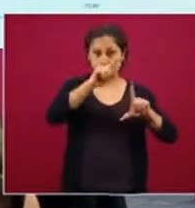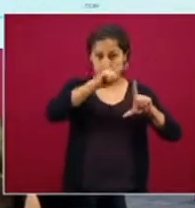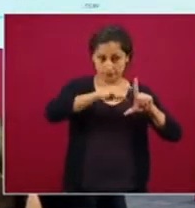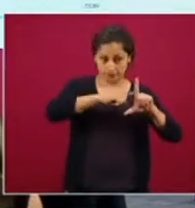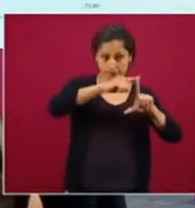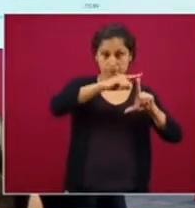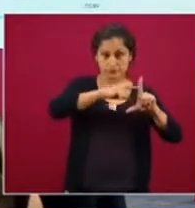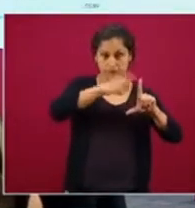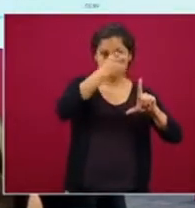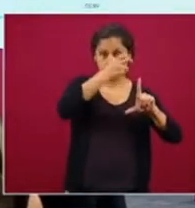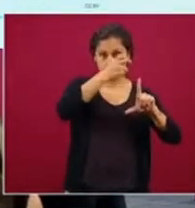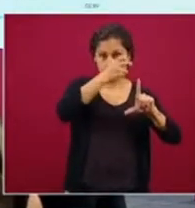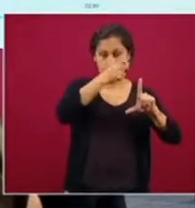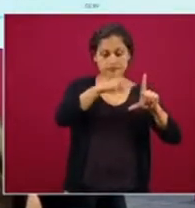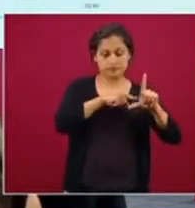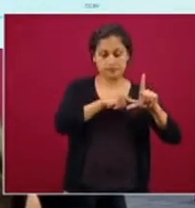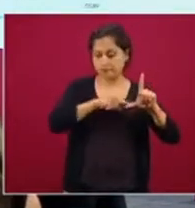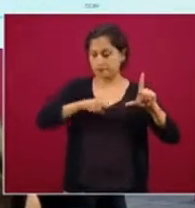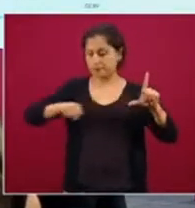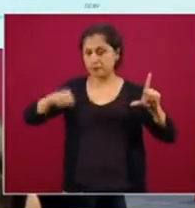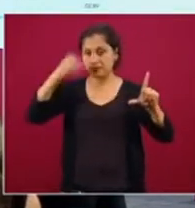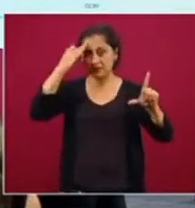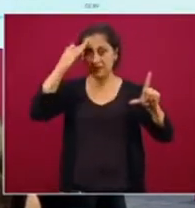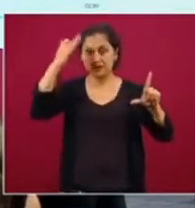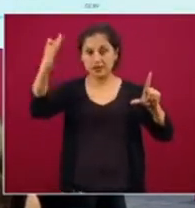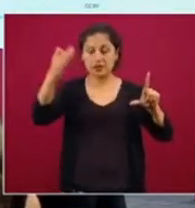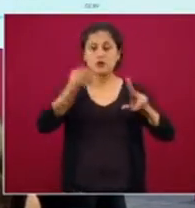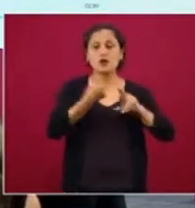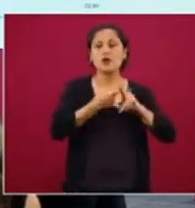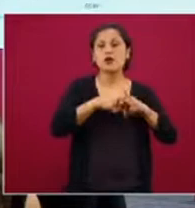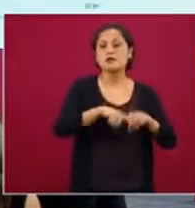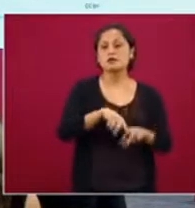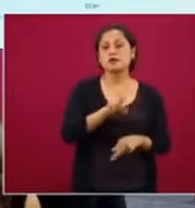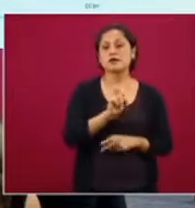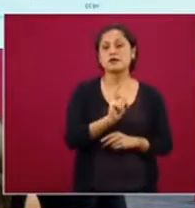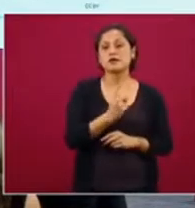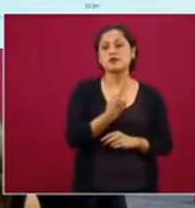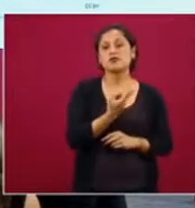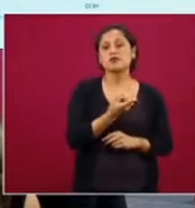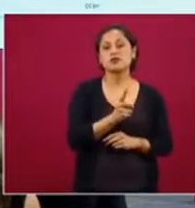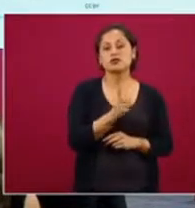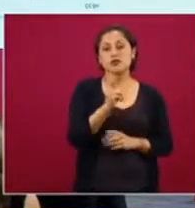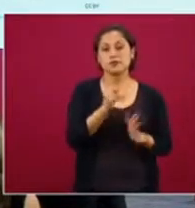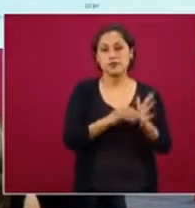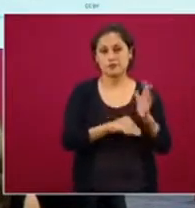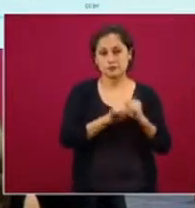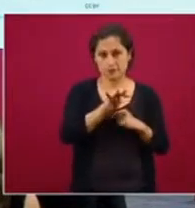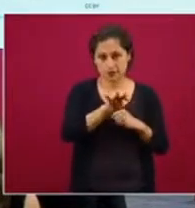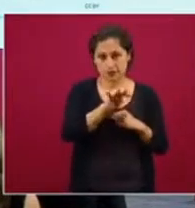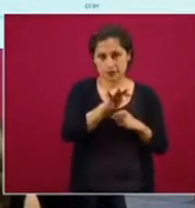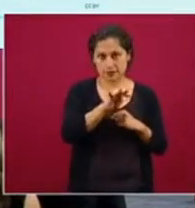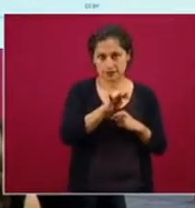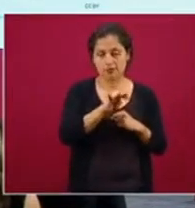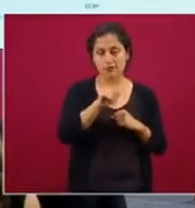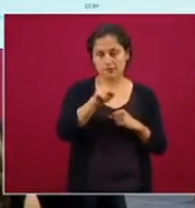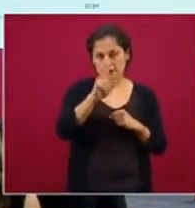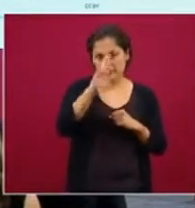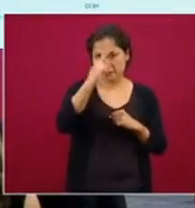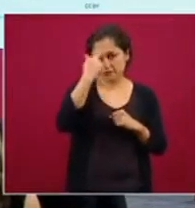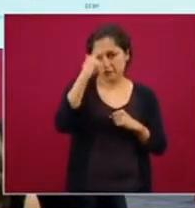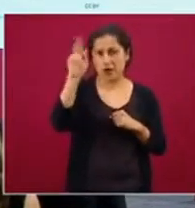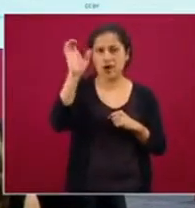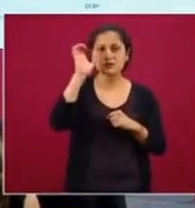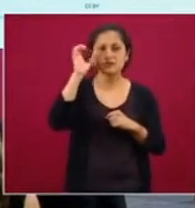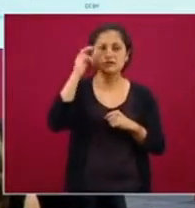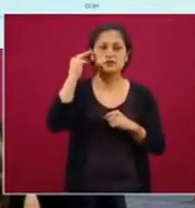este eje es el tiempo y vamos a empezar con el 31 de diciembre de 2019, cuando empezó la epidemia en